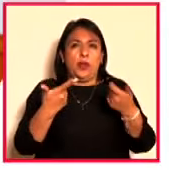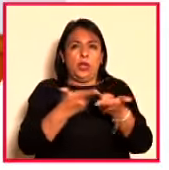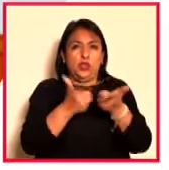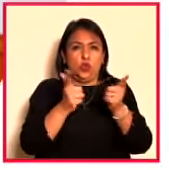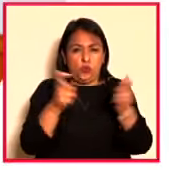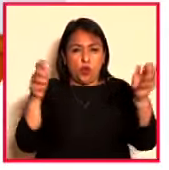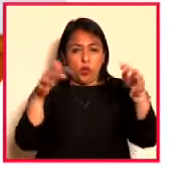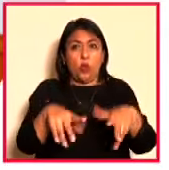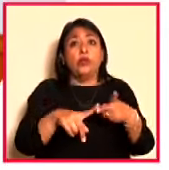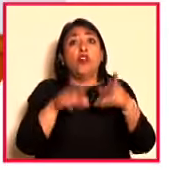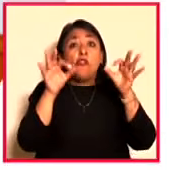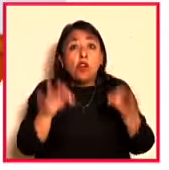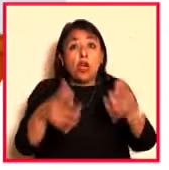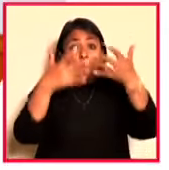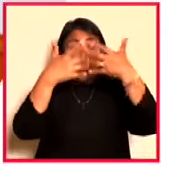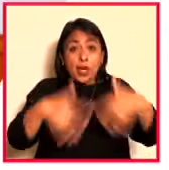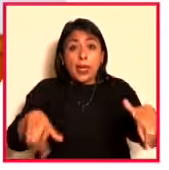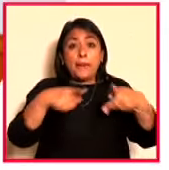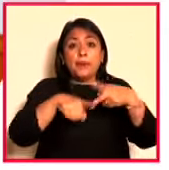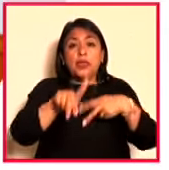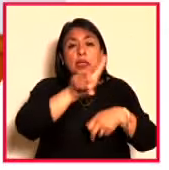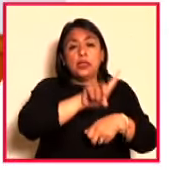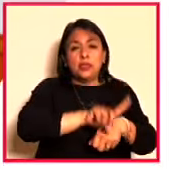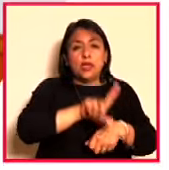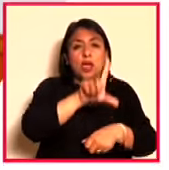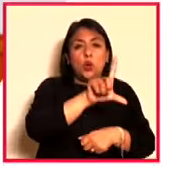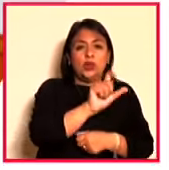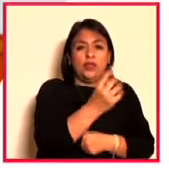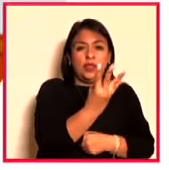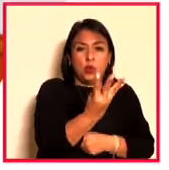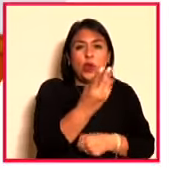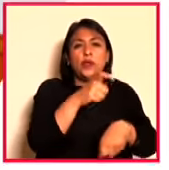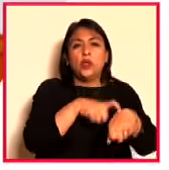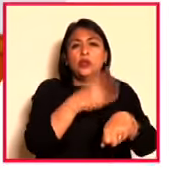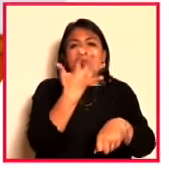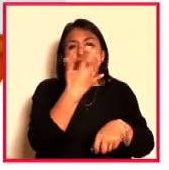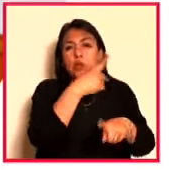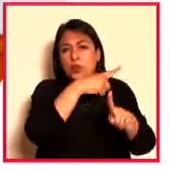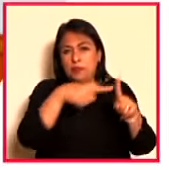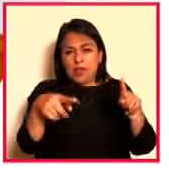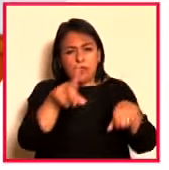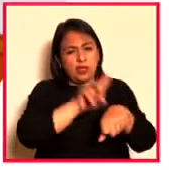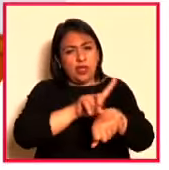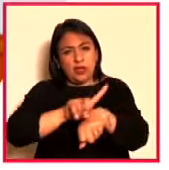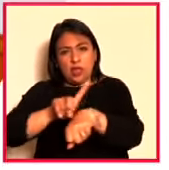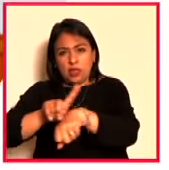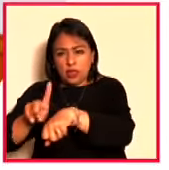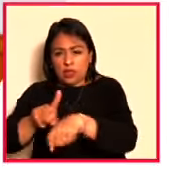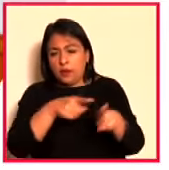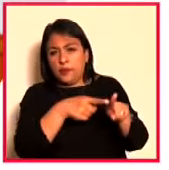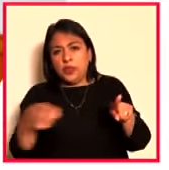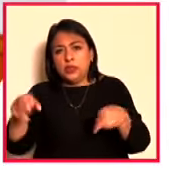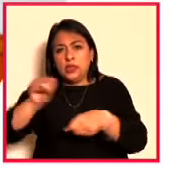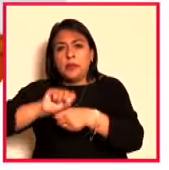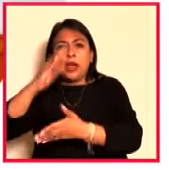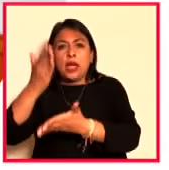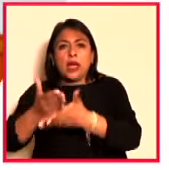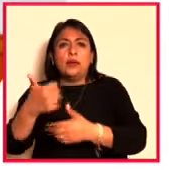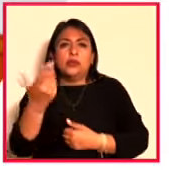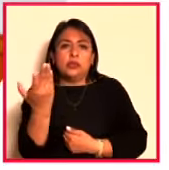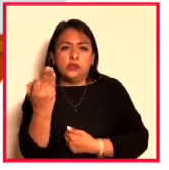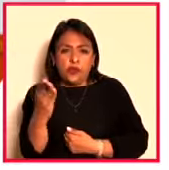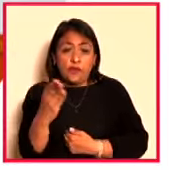formalmente las funciones comenzarán el lunes 24 a partir de las 5:30 de la tarde, todos los días, seguido toda la semana hasta el 6 de febrero.